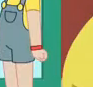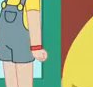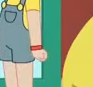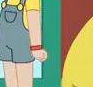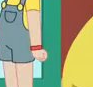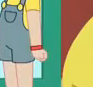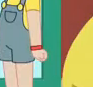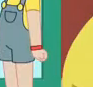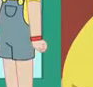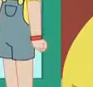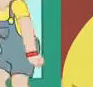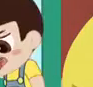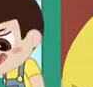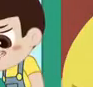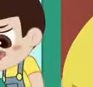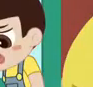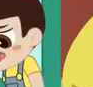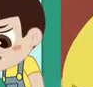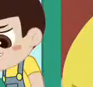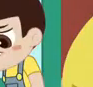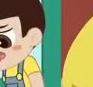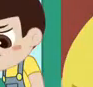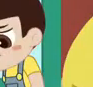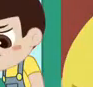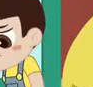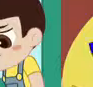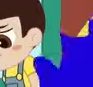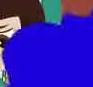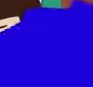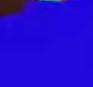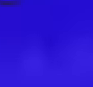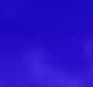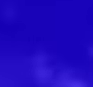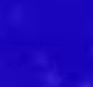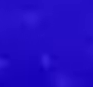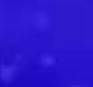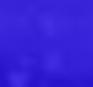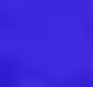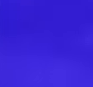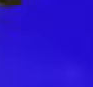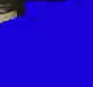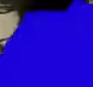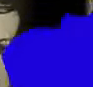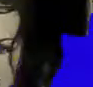Ay, jamás voy a poder sacar un sonido agradable.